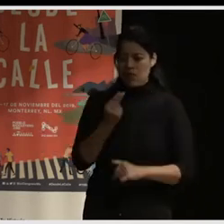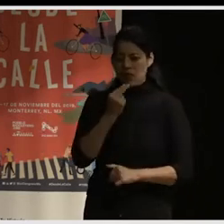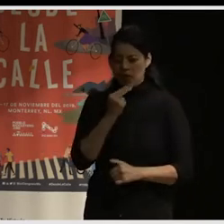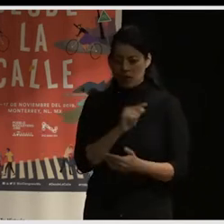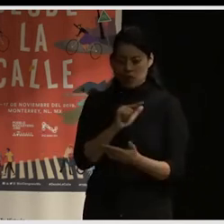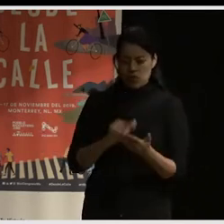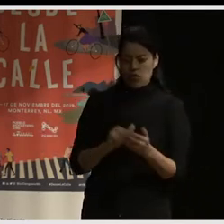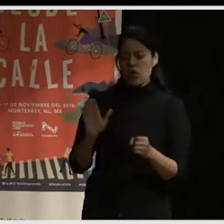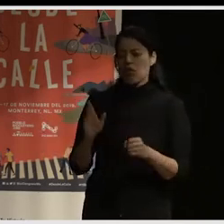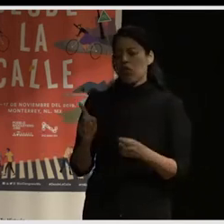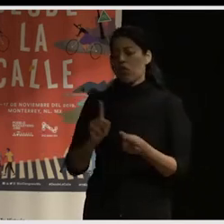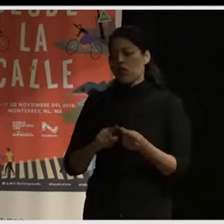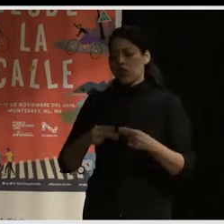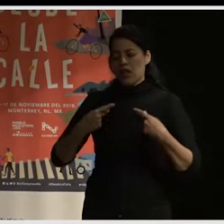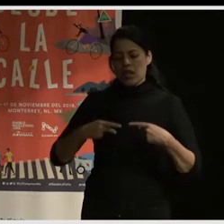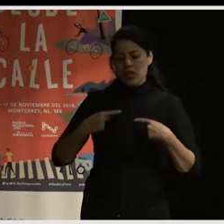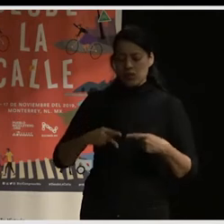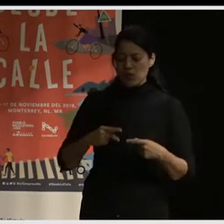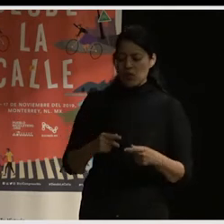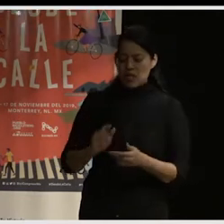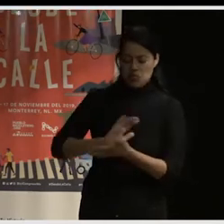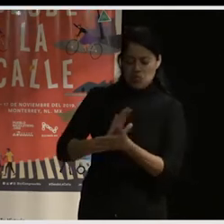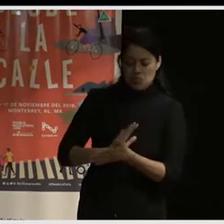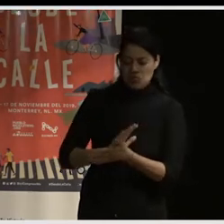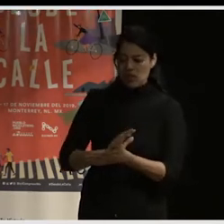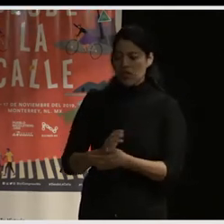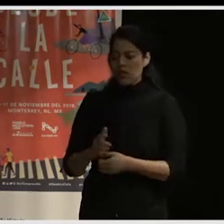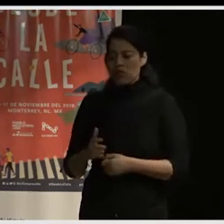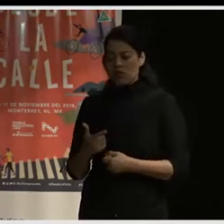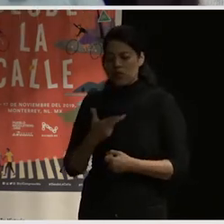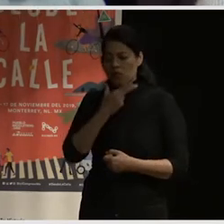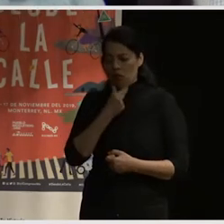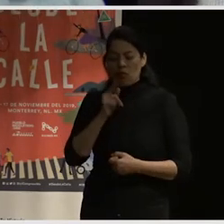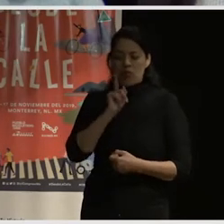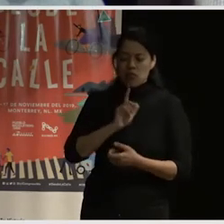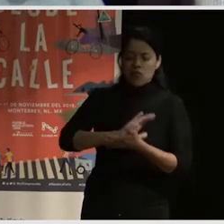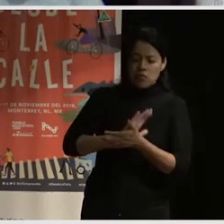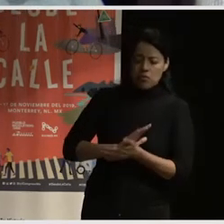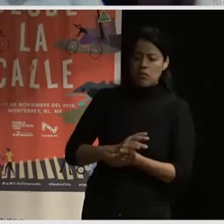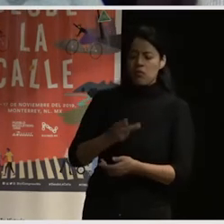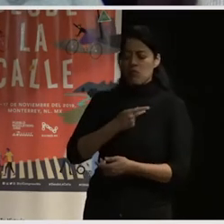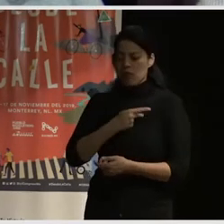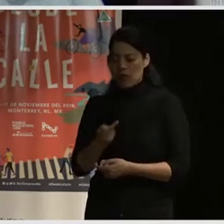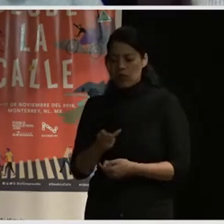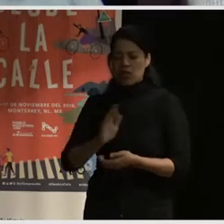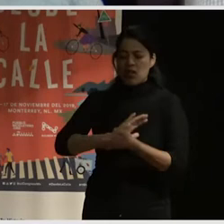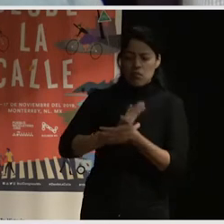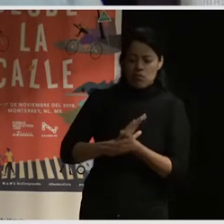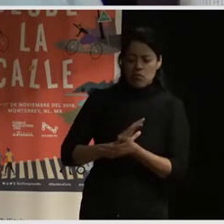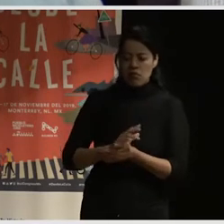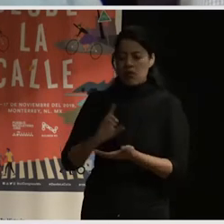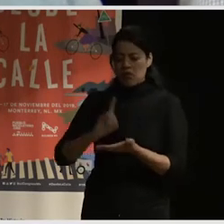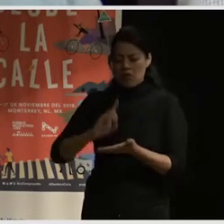la gente es discriminada por su género por su edad por sus discapacidades por su ingreso económico al no